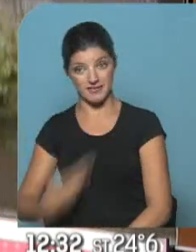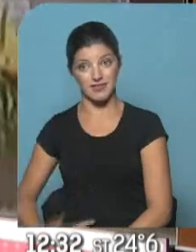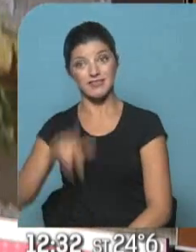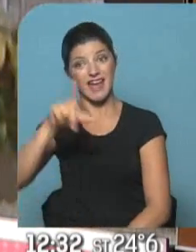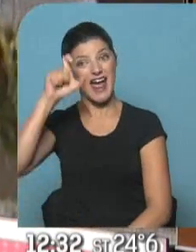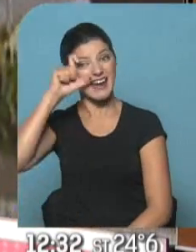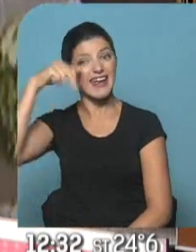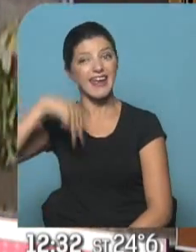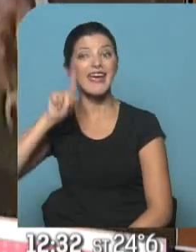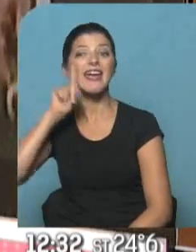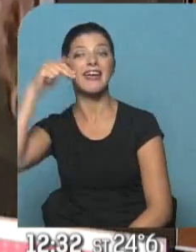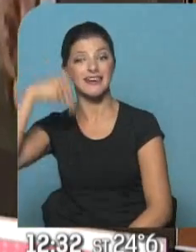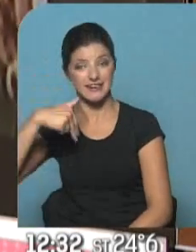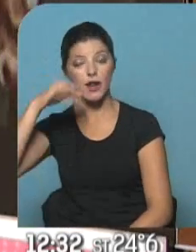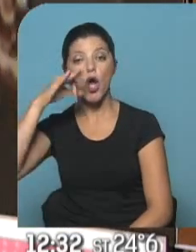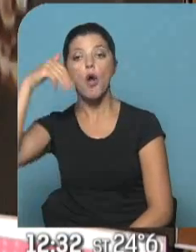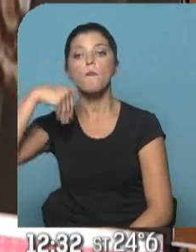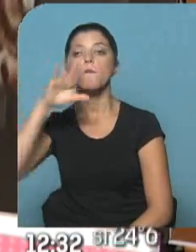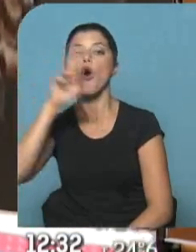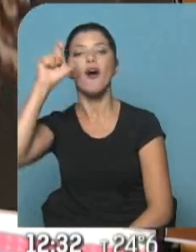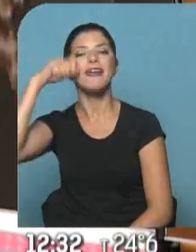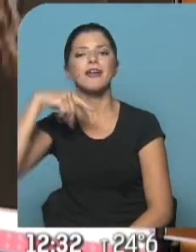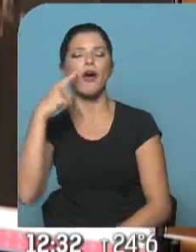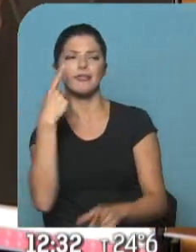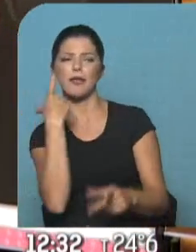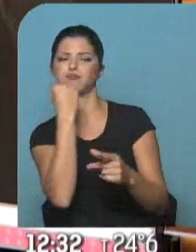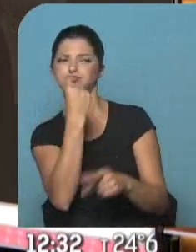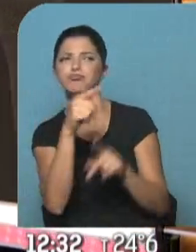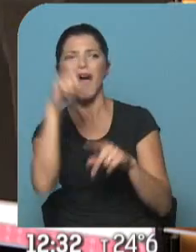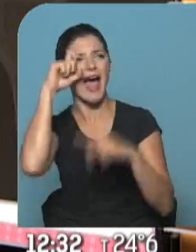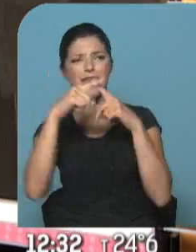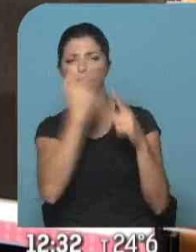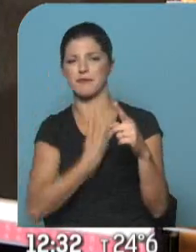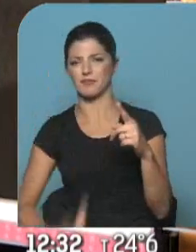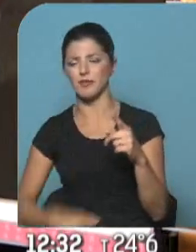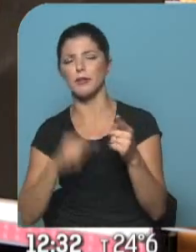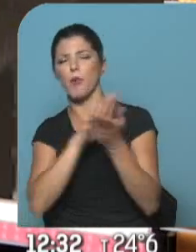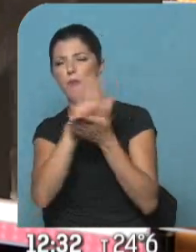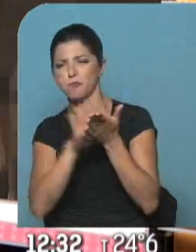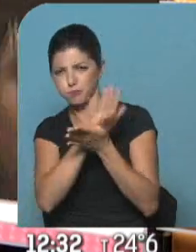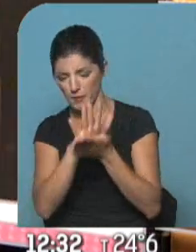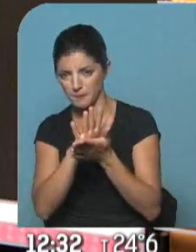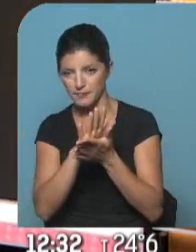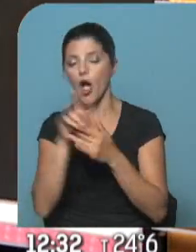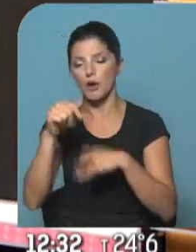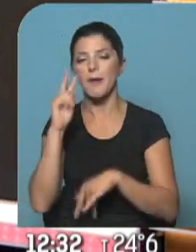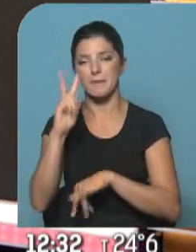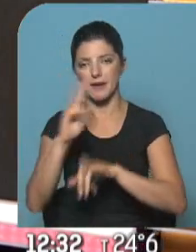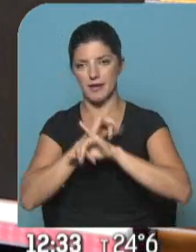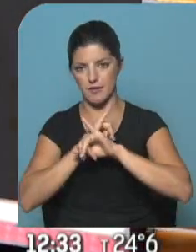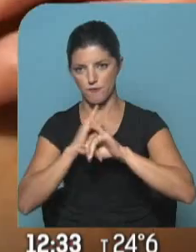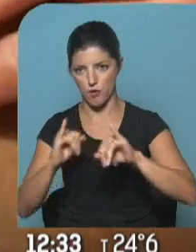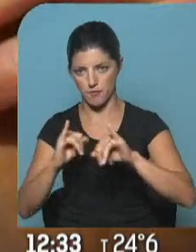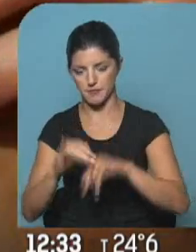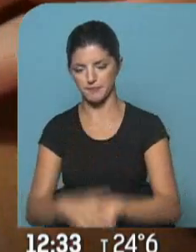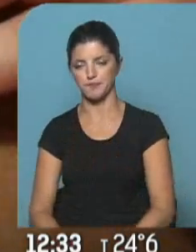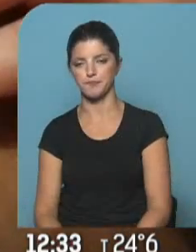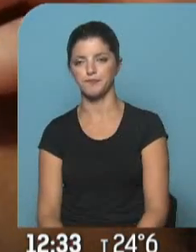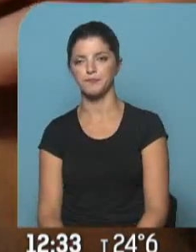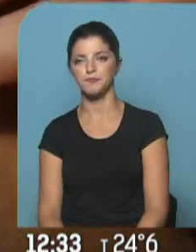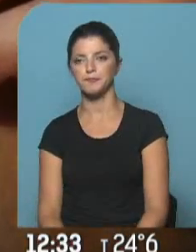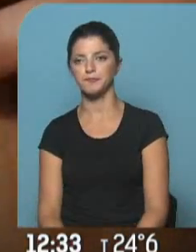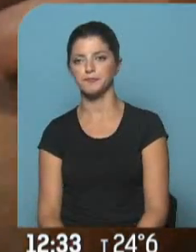mandato la gestión anterior por problemas de corrupción y también por el rumbo económico. Vemos un informe y lo analizamos.